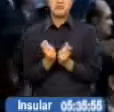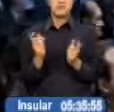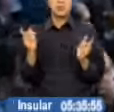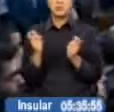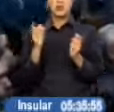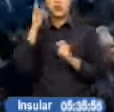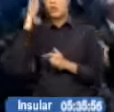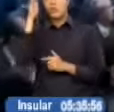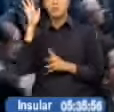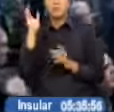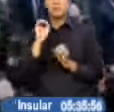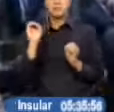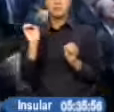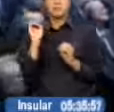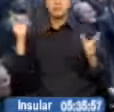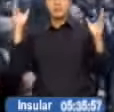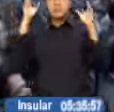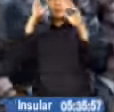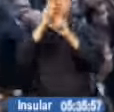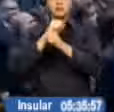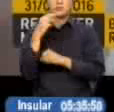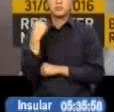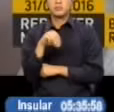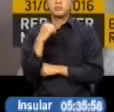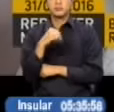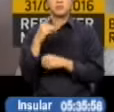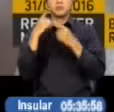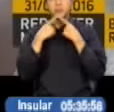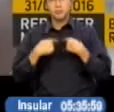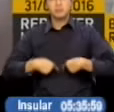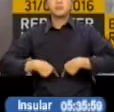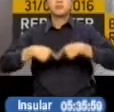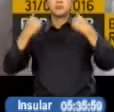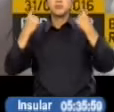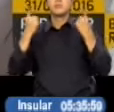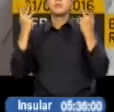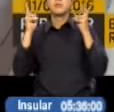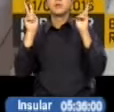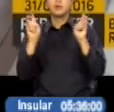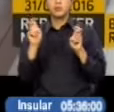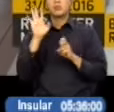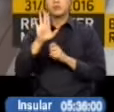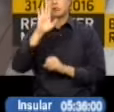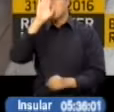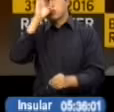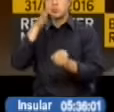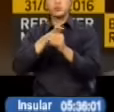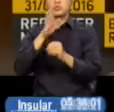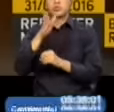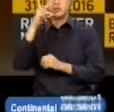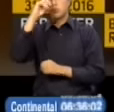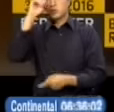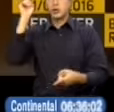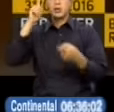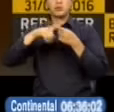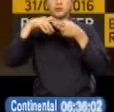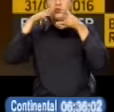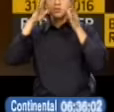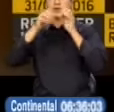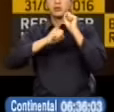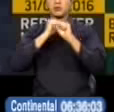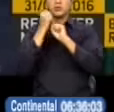discursos sin embargo en horas de la noche de este miércoles habló en cadena nacional sobre las expectativas y objetivos de su gobierno hasta diciembre de